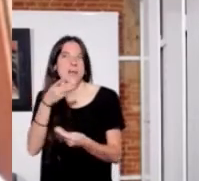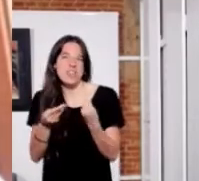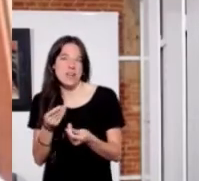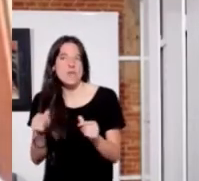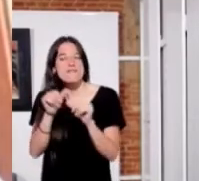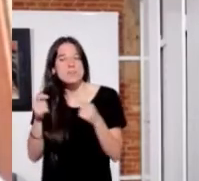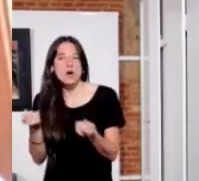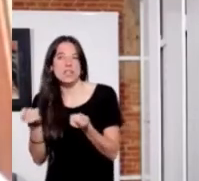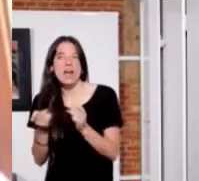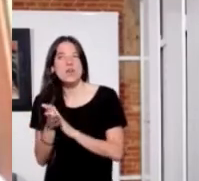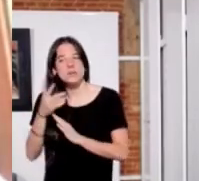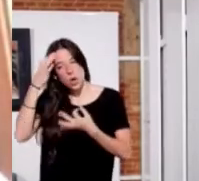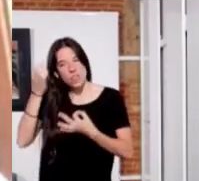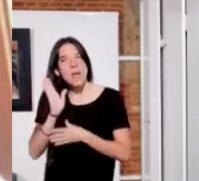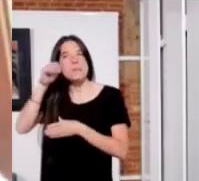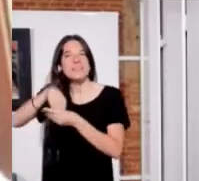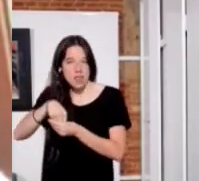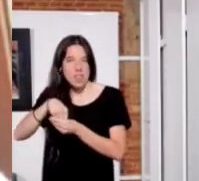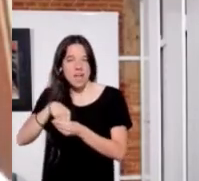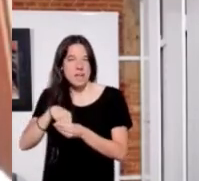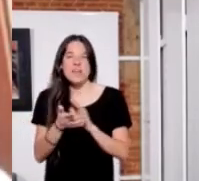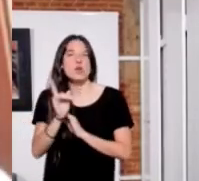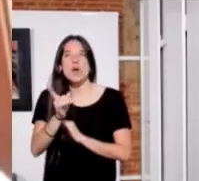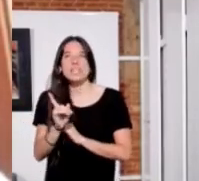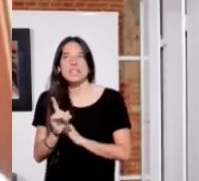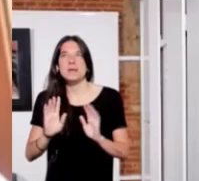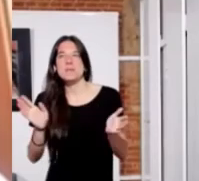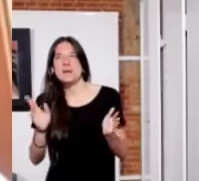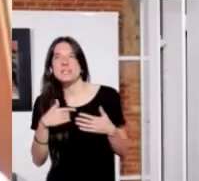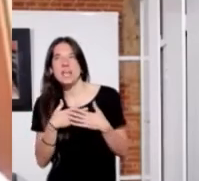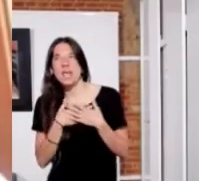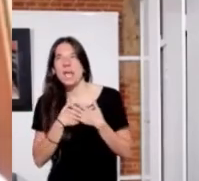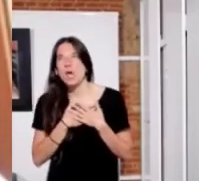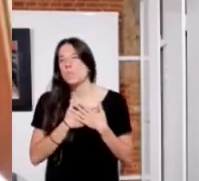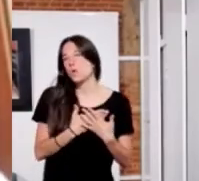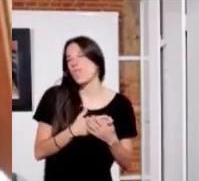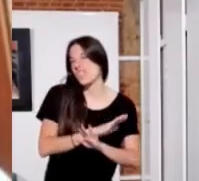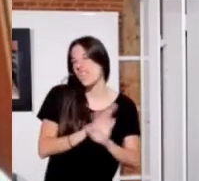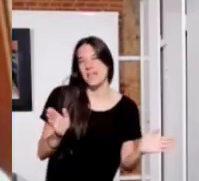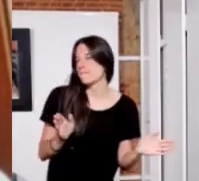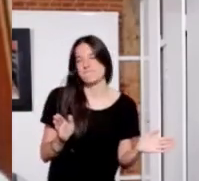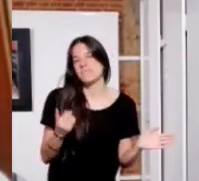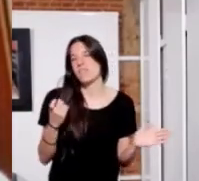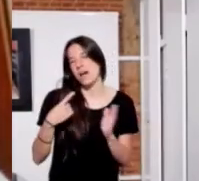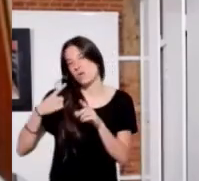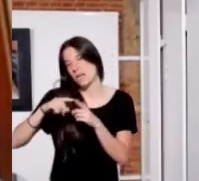pertenencia a una organización. No es cuestión de mera voluntad. Para que